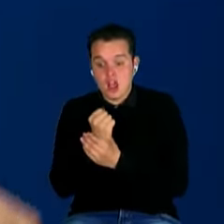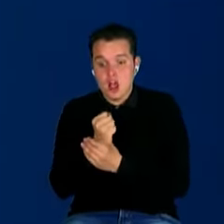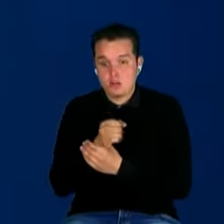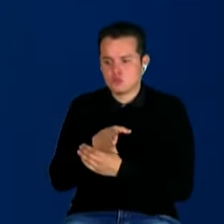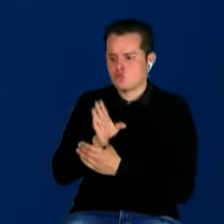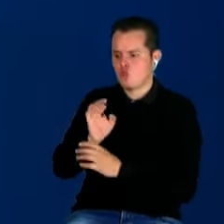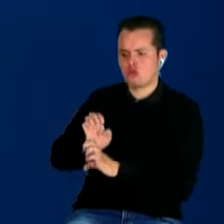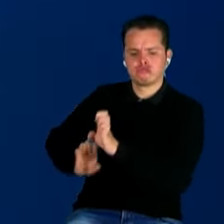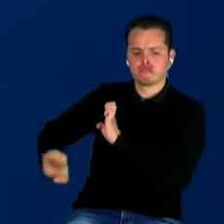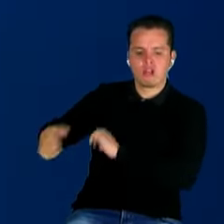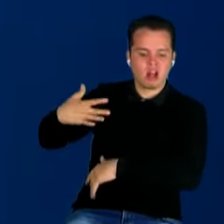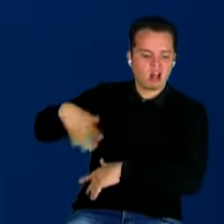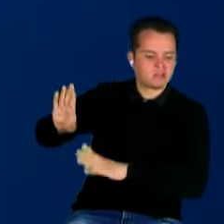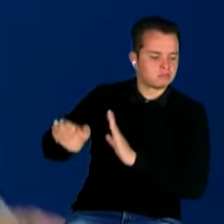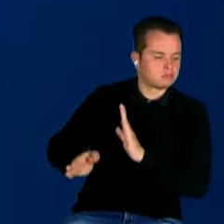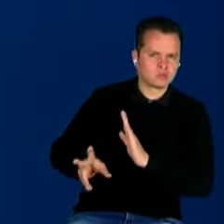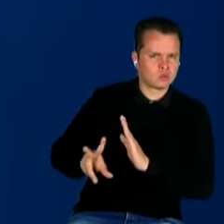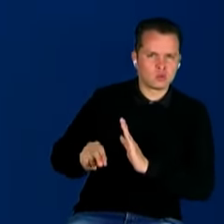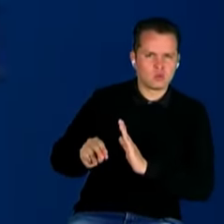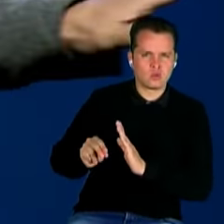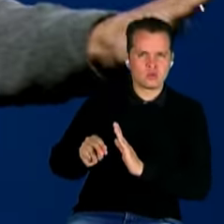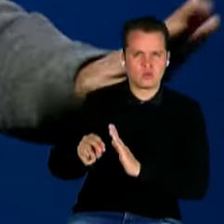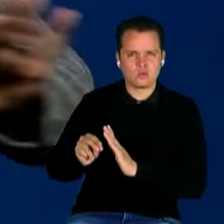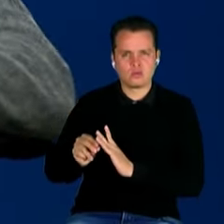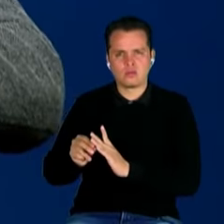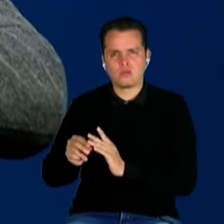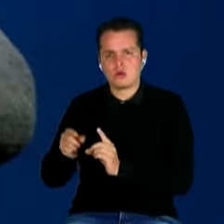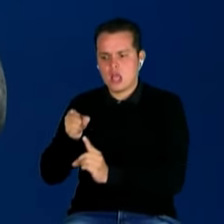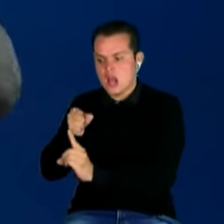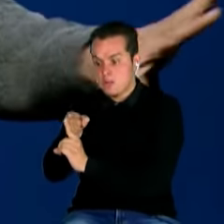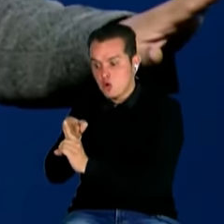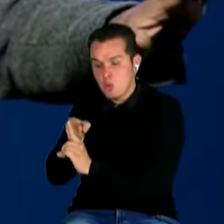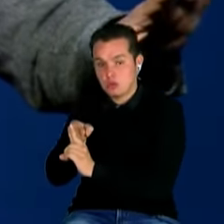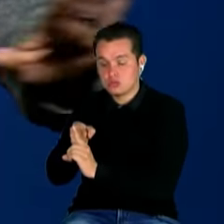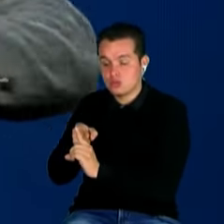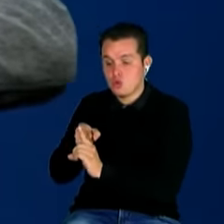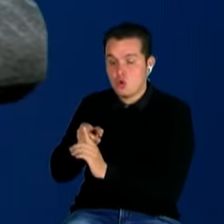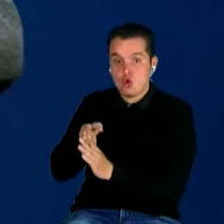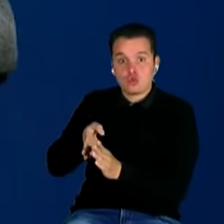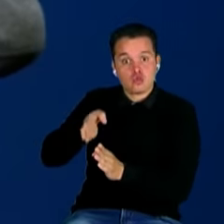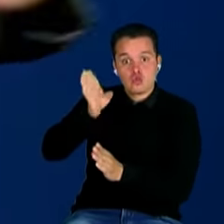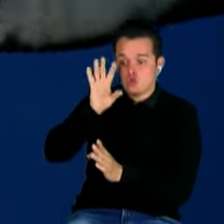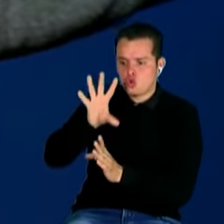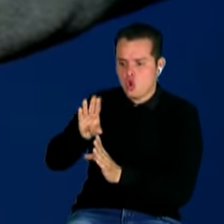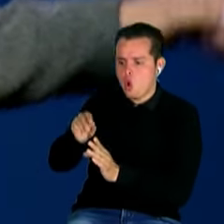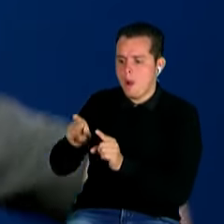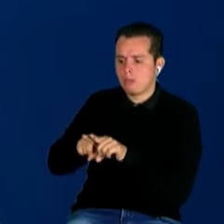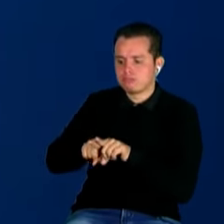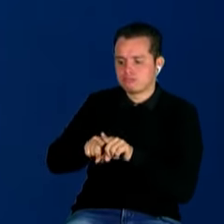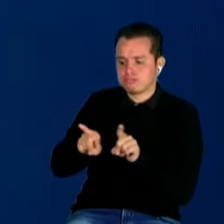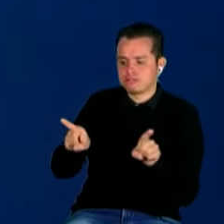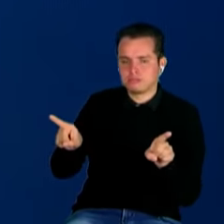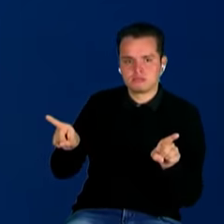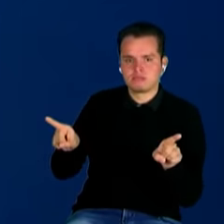con Abraham. Dios no lo desechó, Dios no lo quitó, Dios no lo separó.